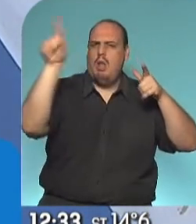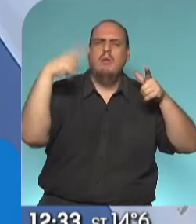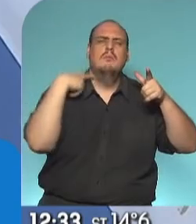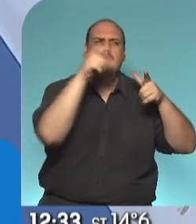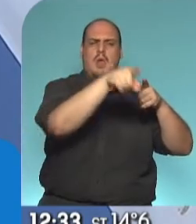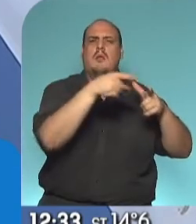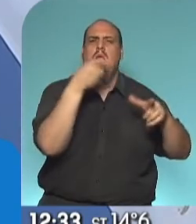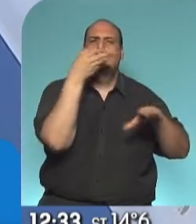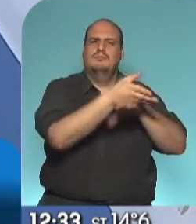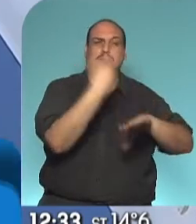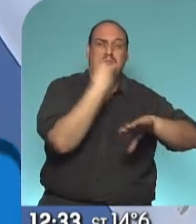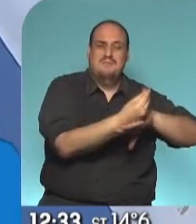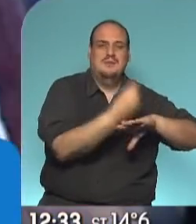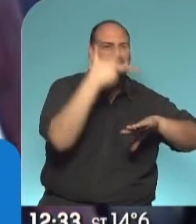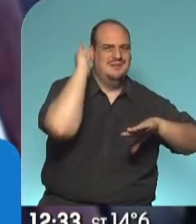Chile.